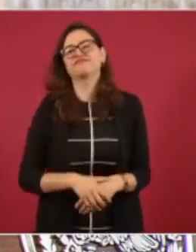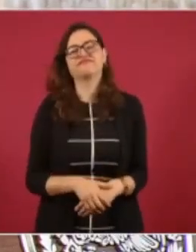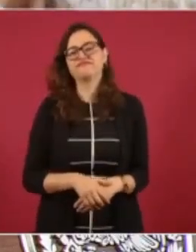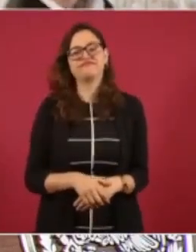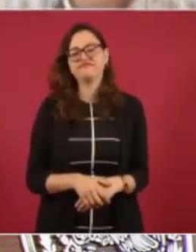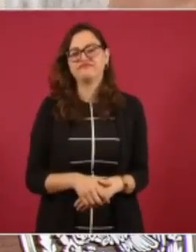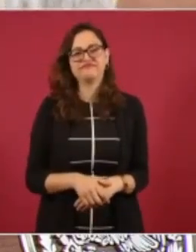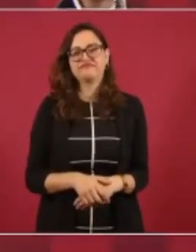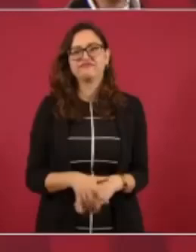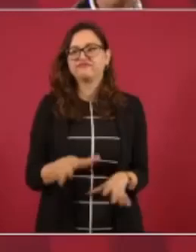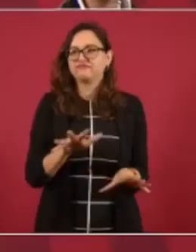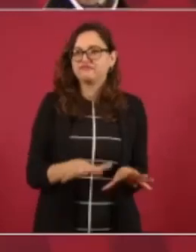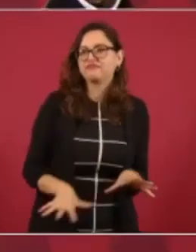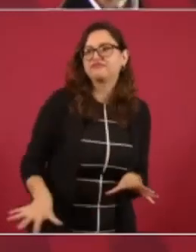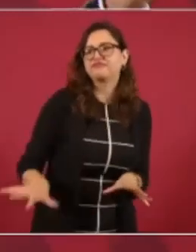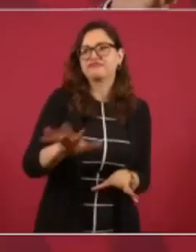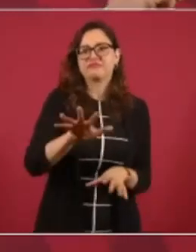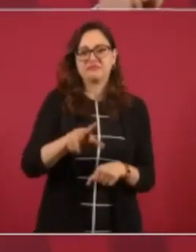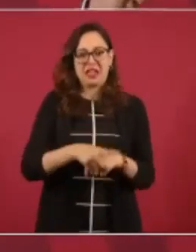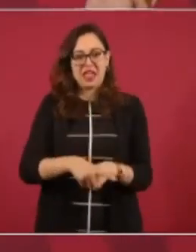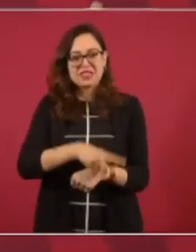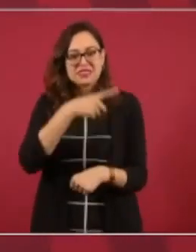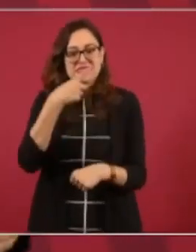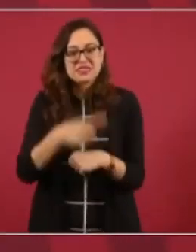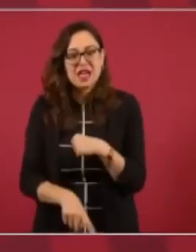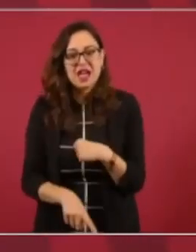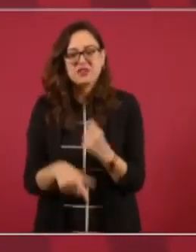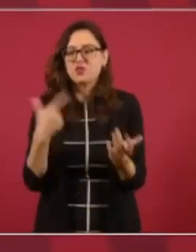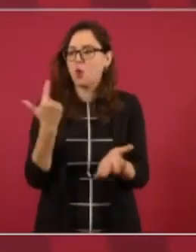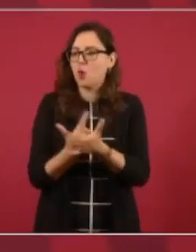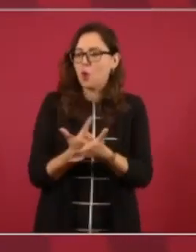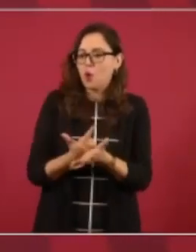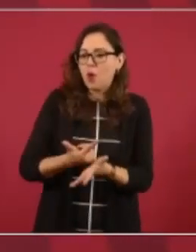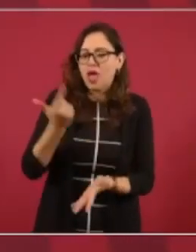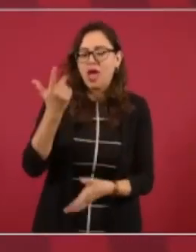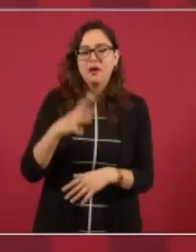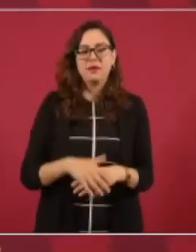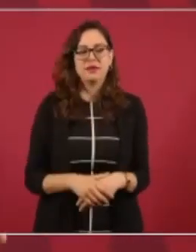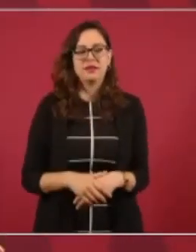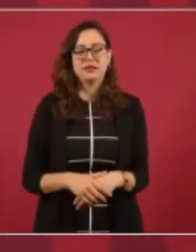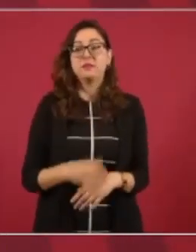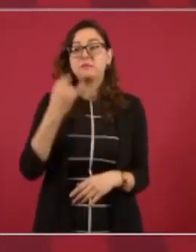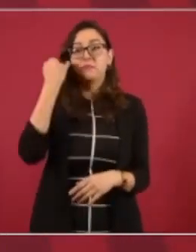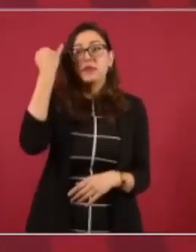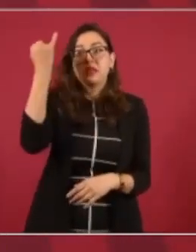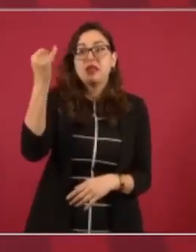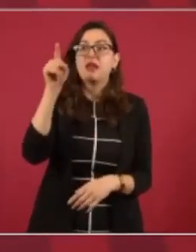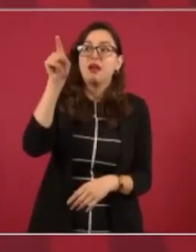Imagínense el daño que se está causando con la guerra de Ucrania.